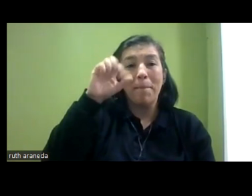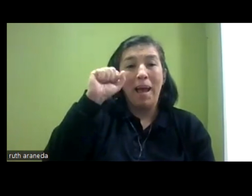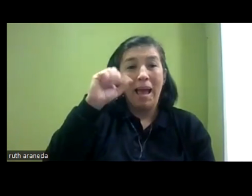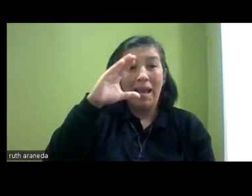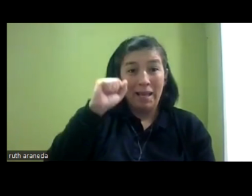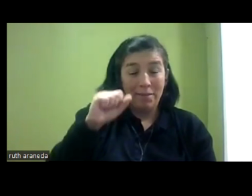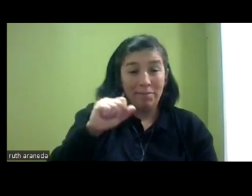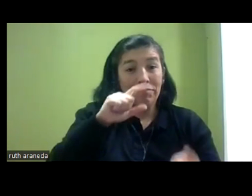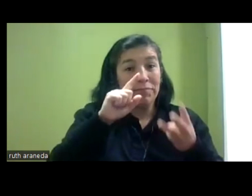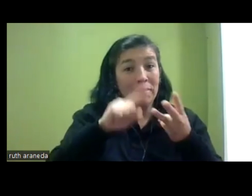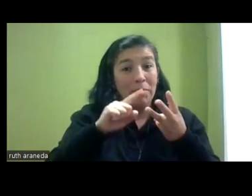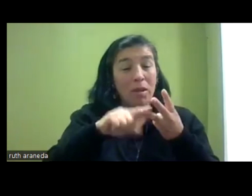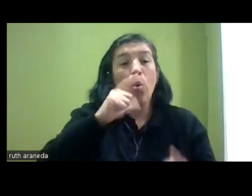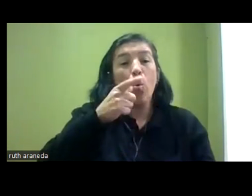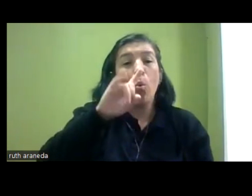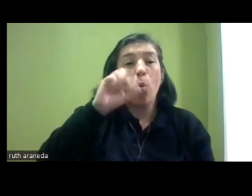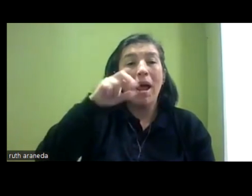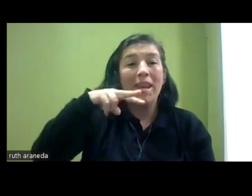vicuña, como